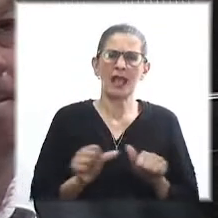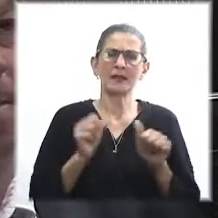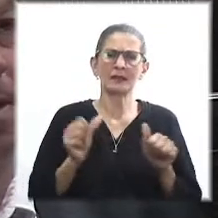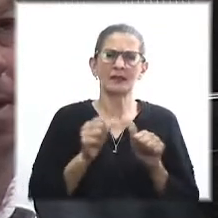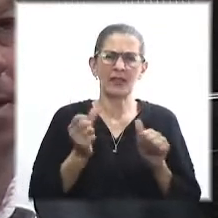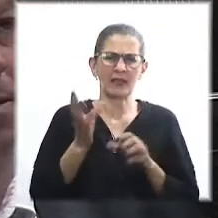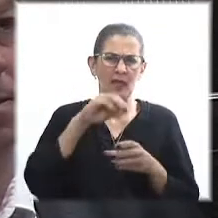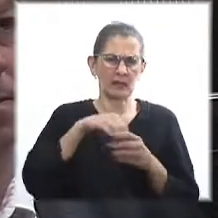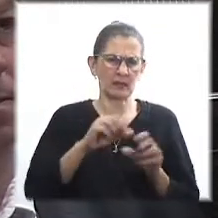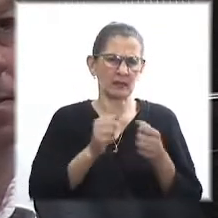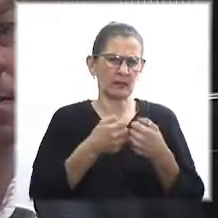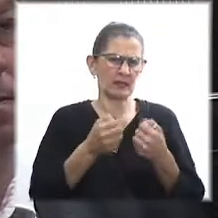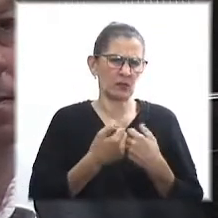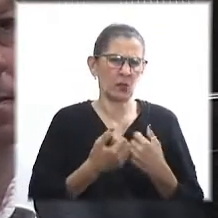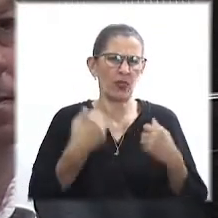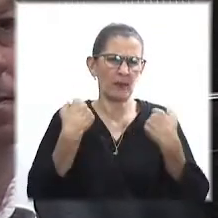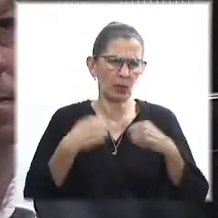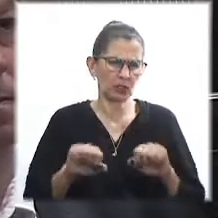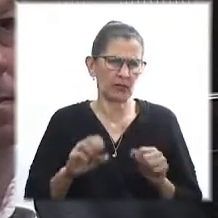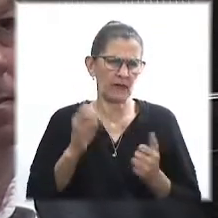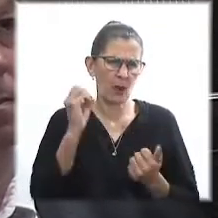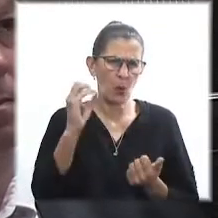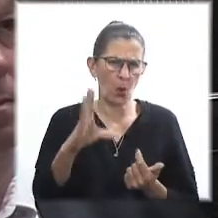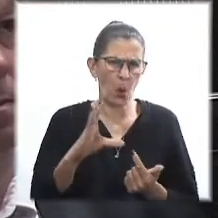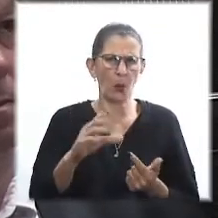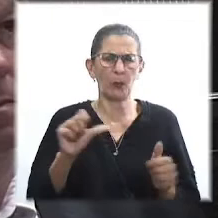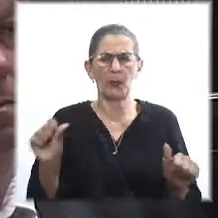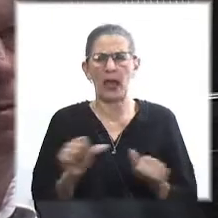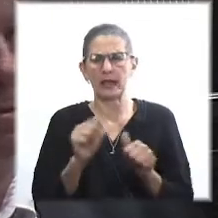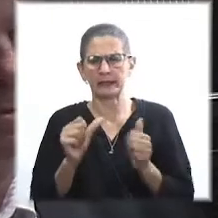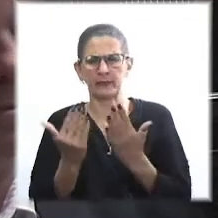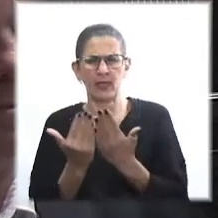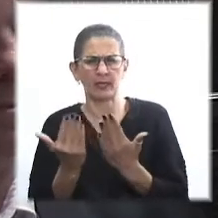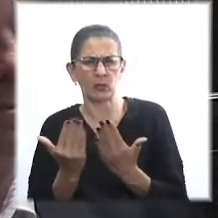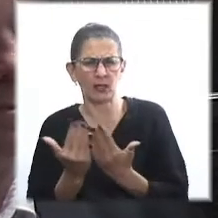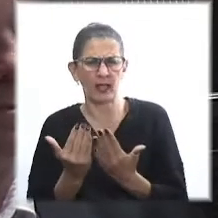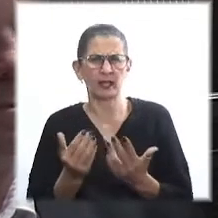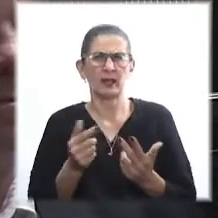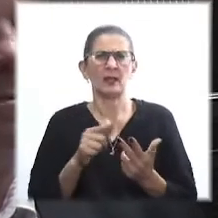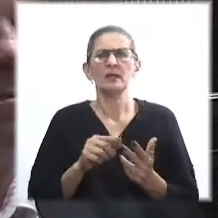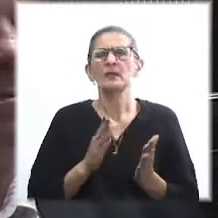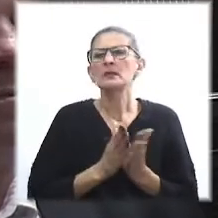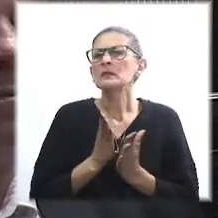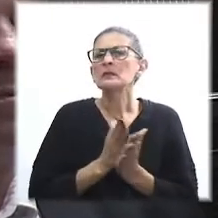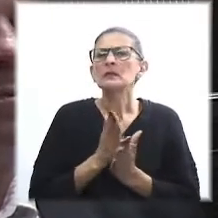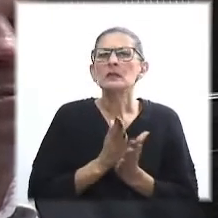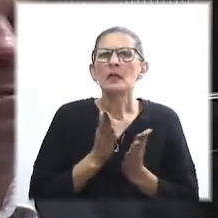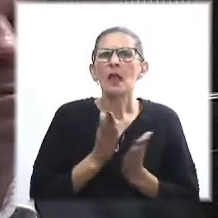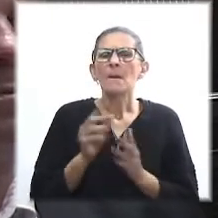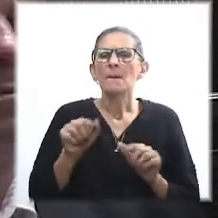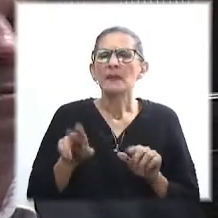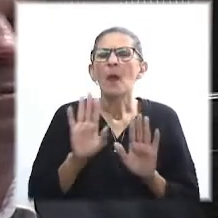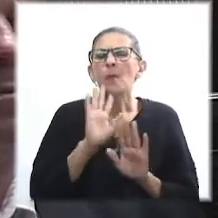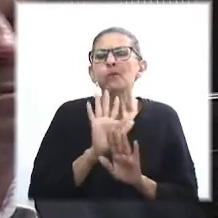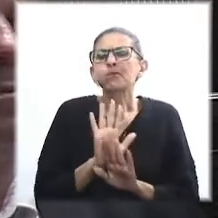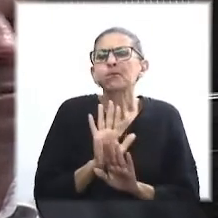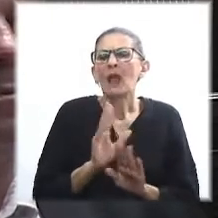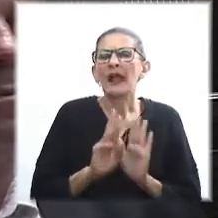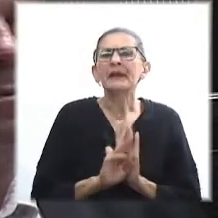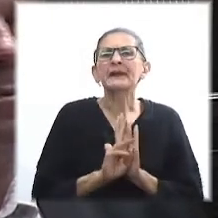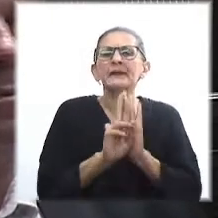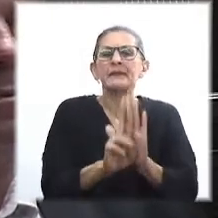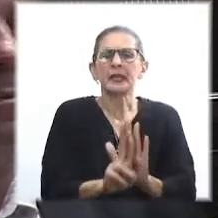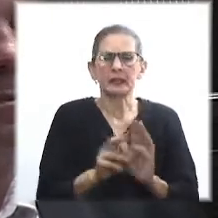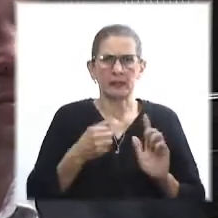Paysandú, deportivas, clubes, actividades estudiantiles, y siempre fue una especie de referente para